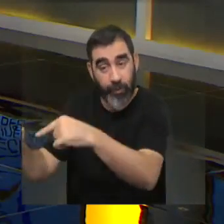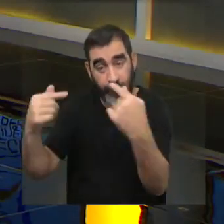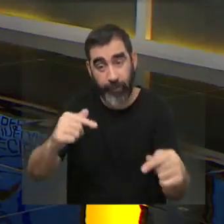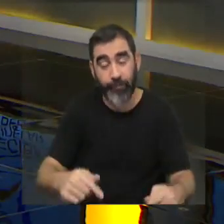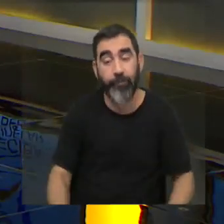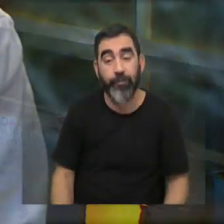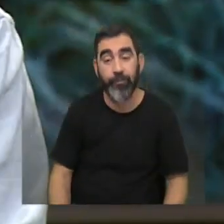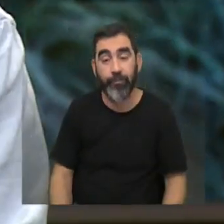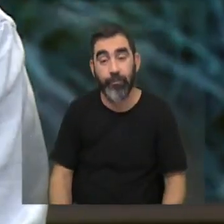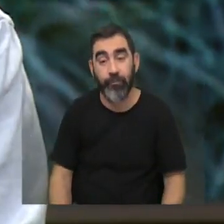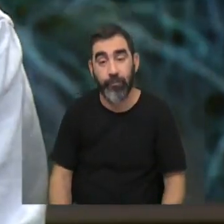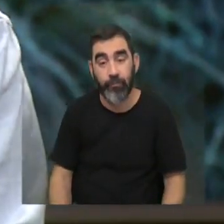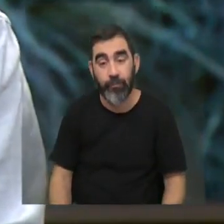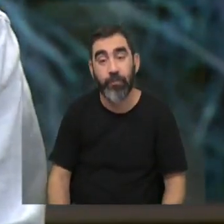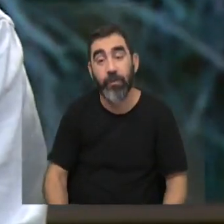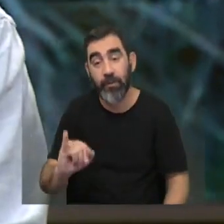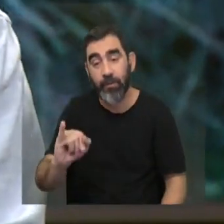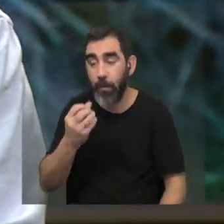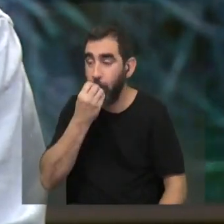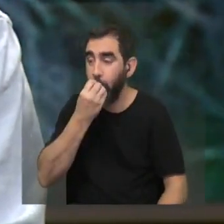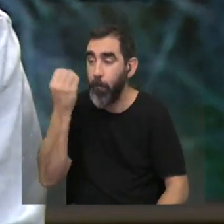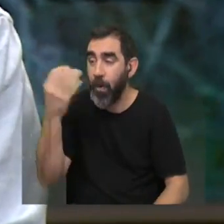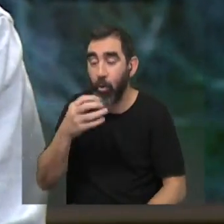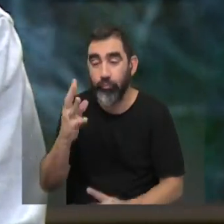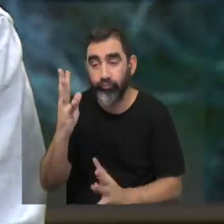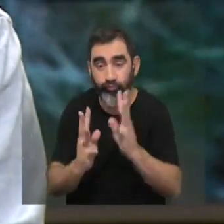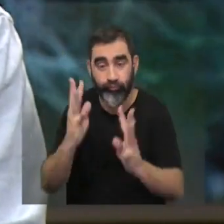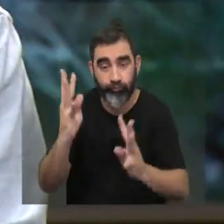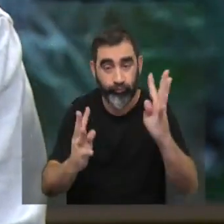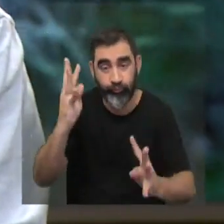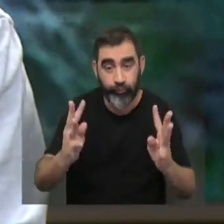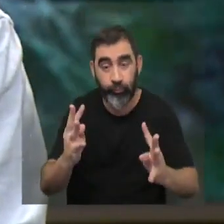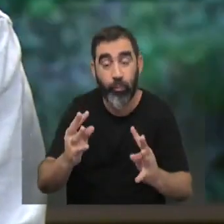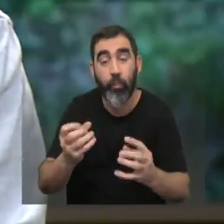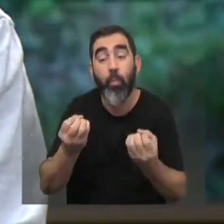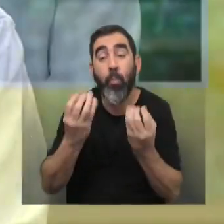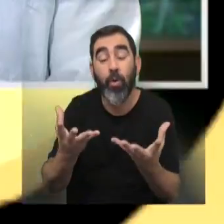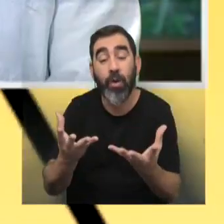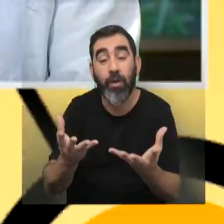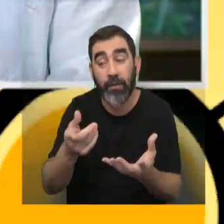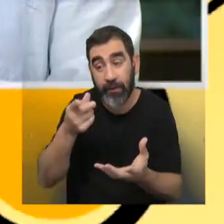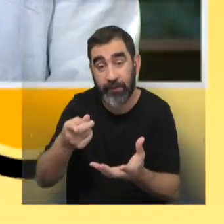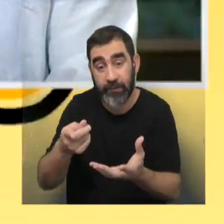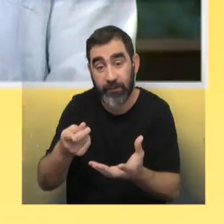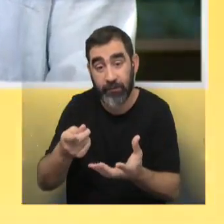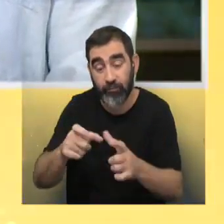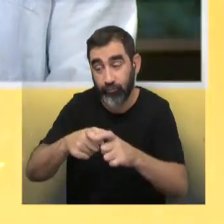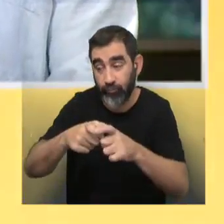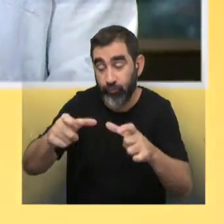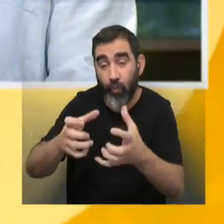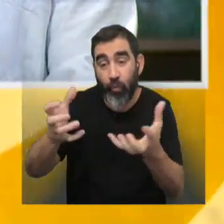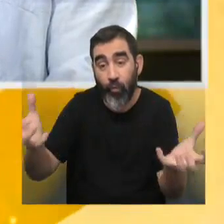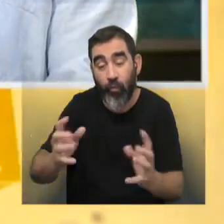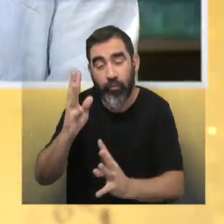que veíamos era que había un incremento en la riqueza de especies vegetales, de plantas, luego que se liberaba esa cobertura dominada